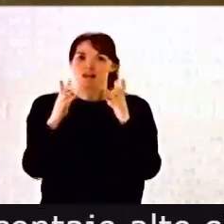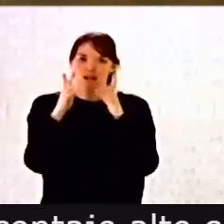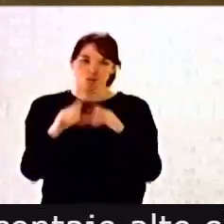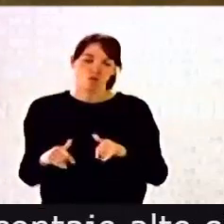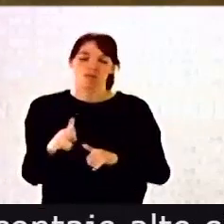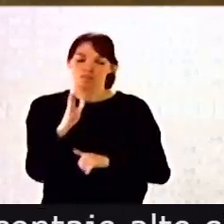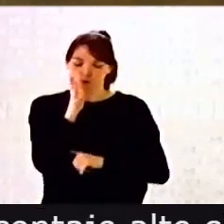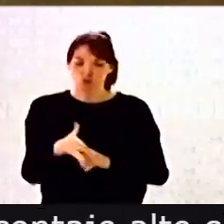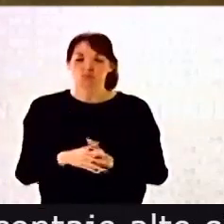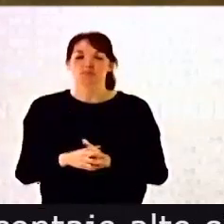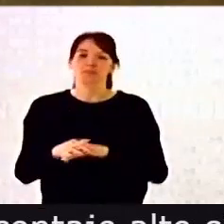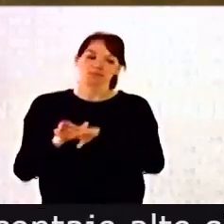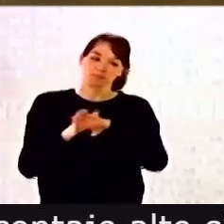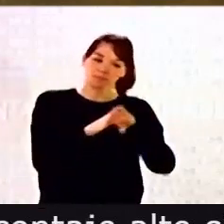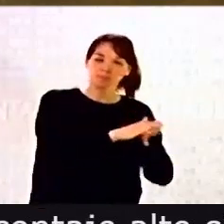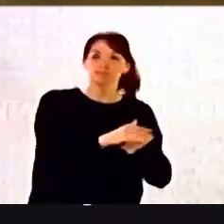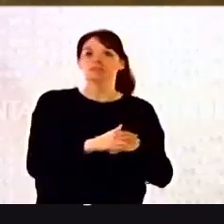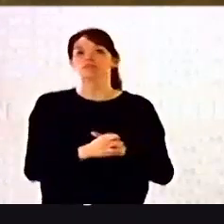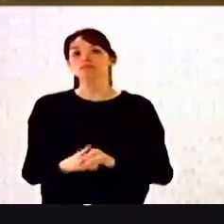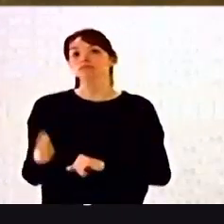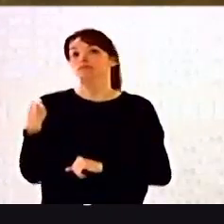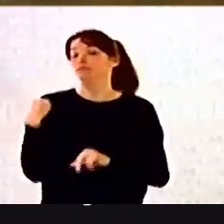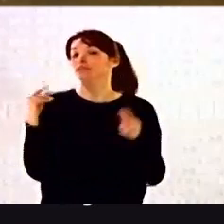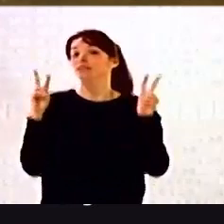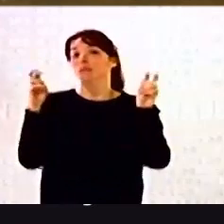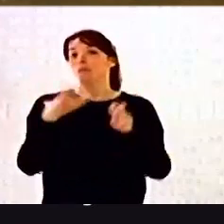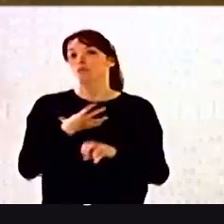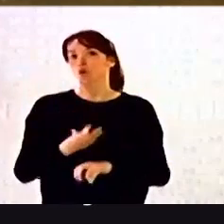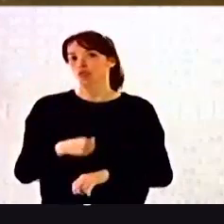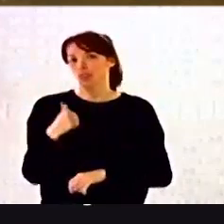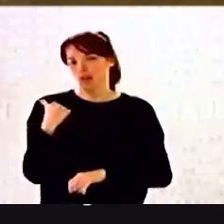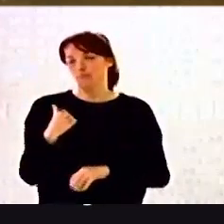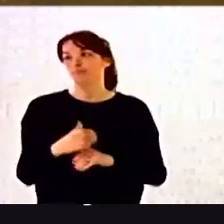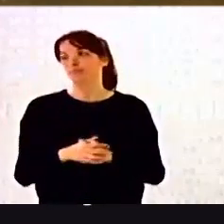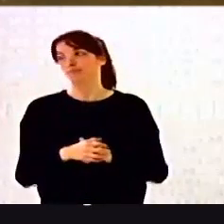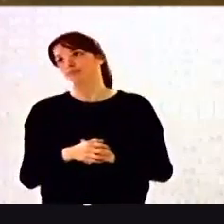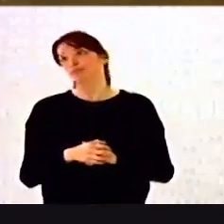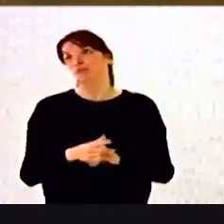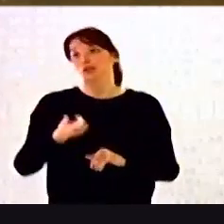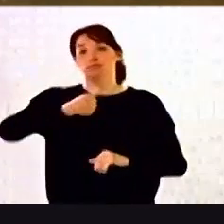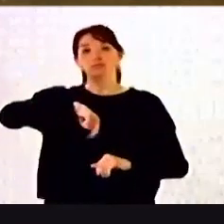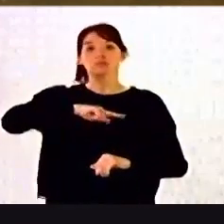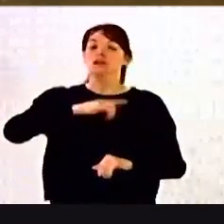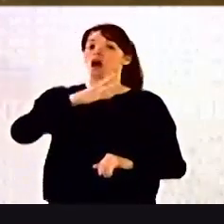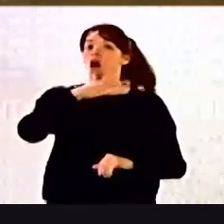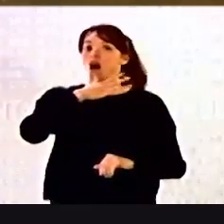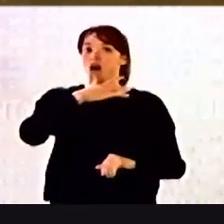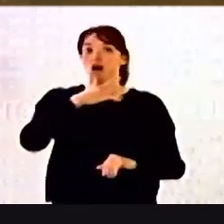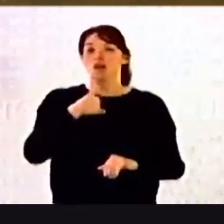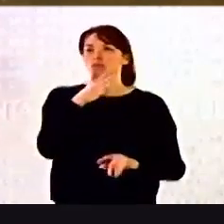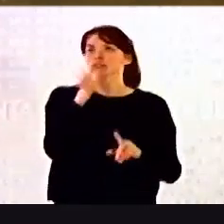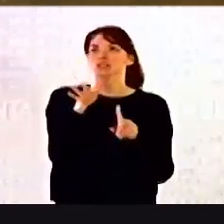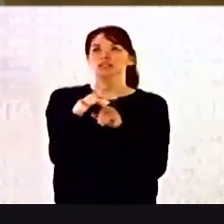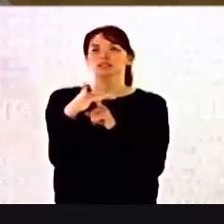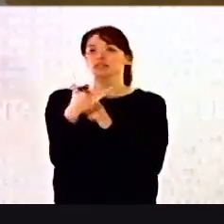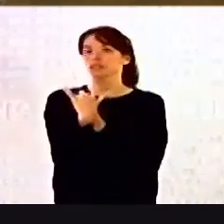ahí. Con respecto a lo que preguntaba de Murcia, nosotros en este momento, por la